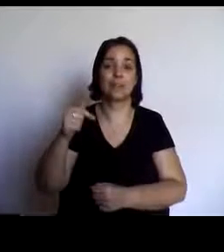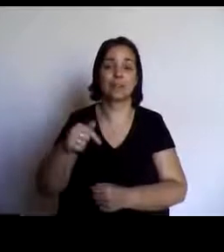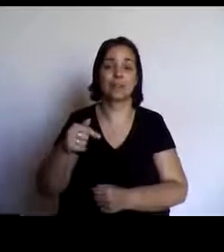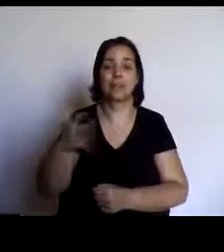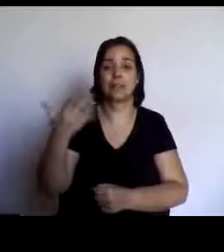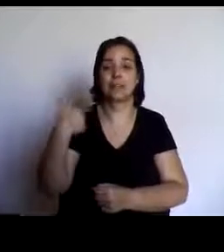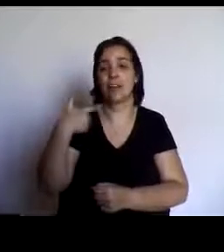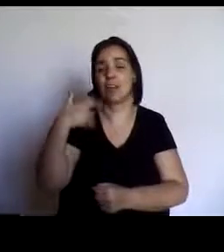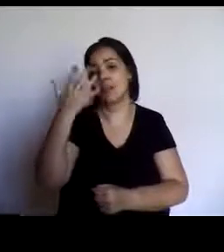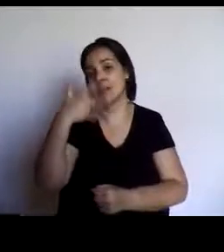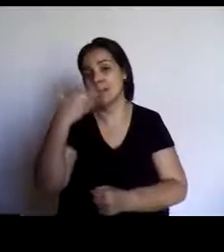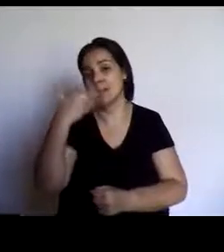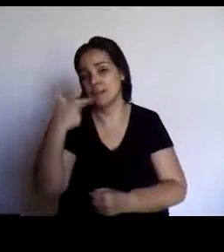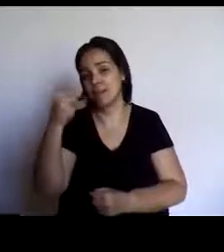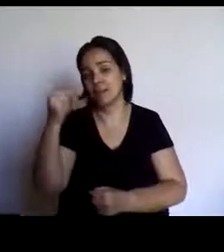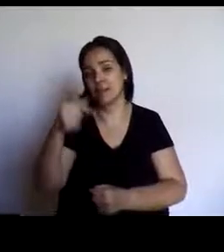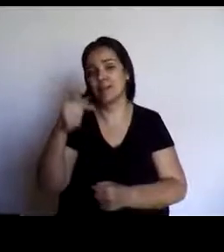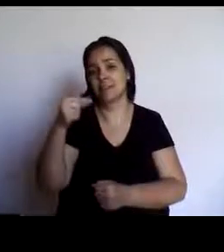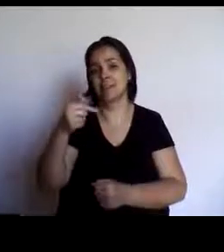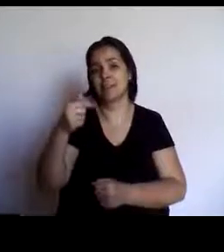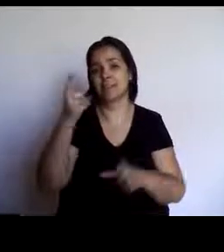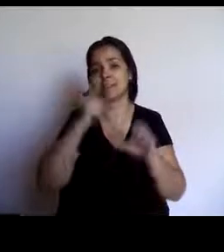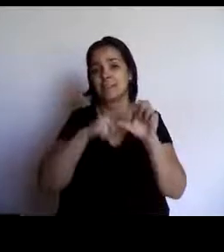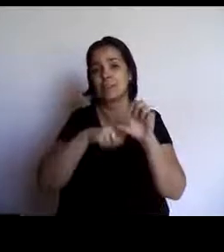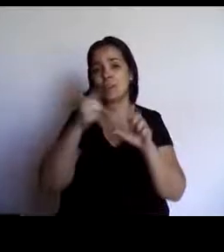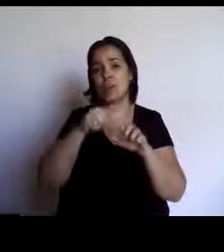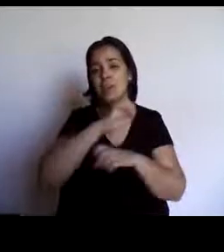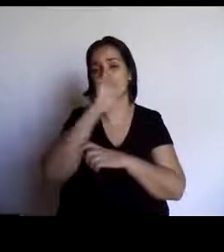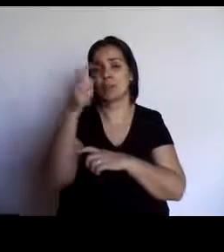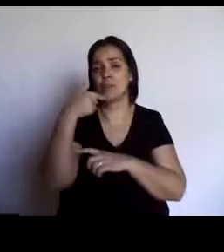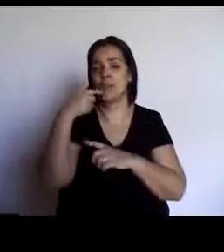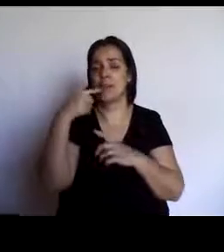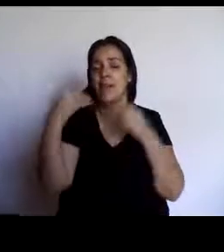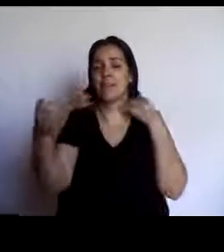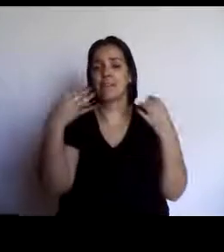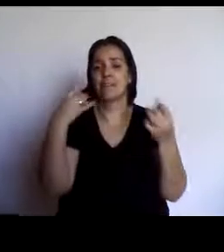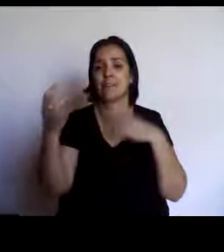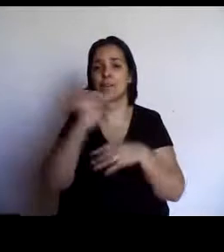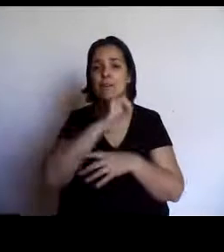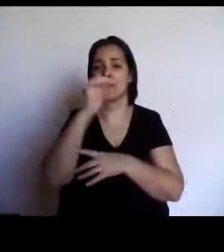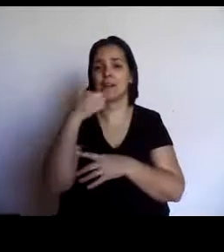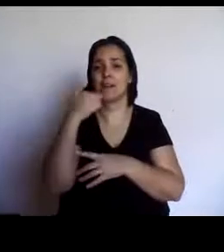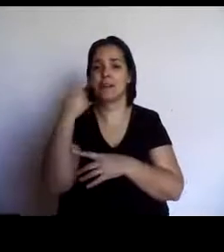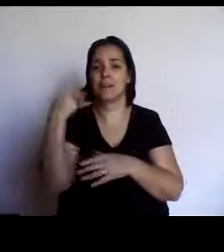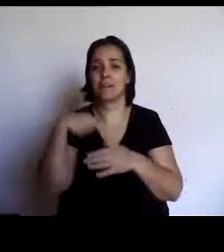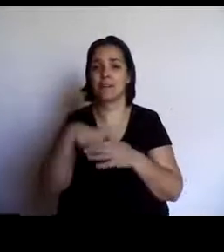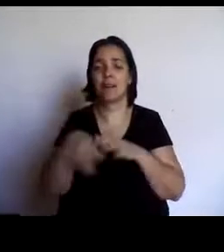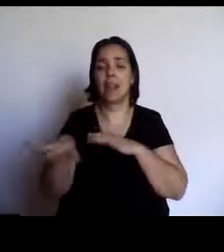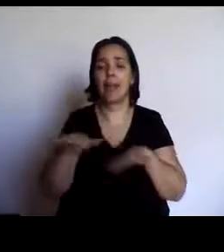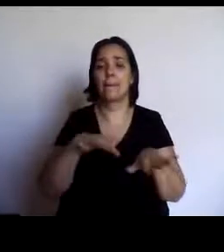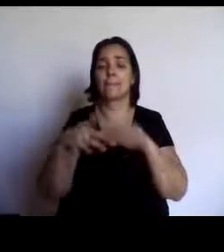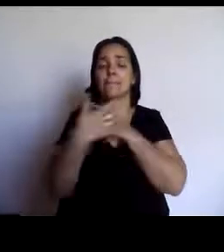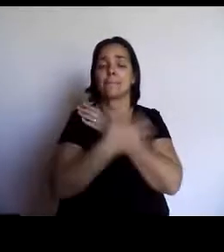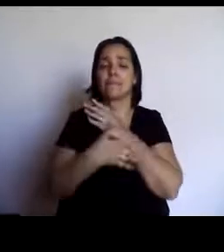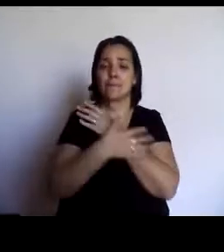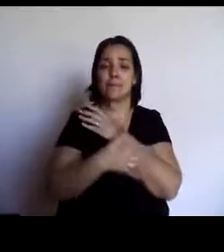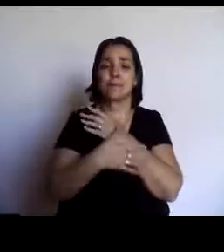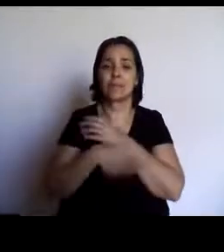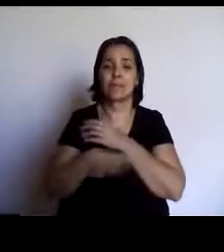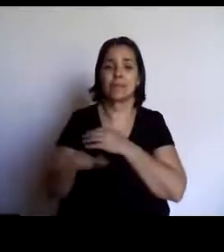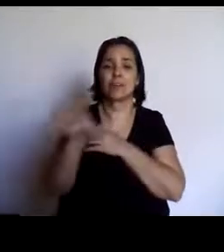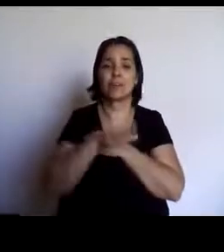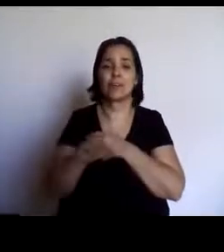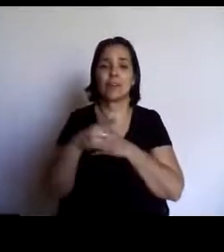conocer la realidad extremeña en Europa y acercar las actividades de la Unión Europea a la administración local. Las principales líneas de